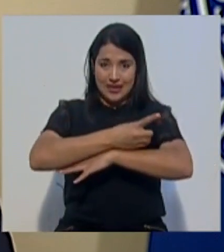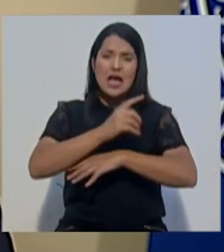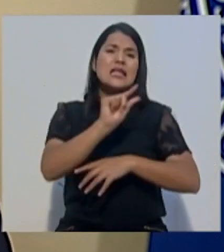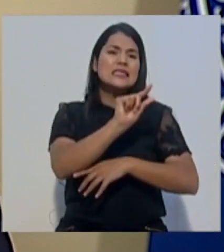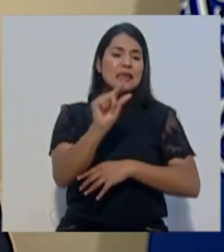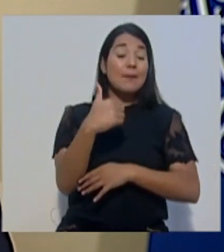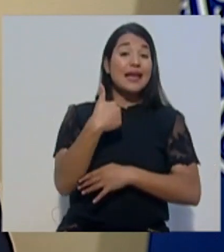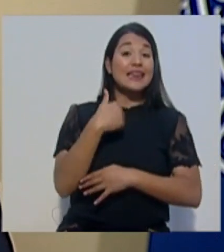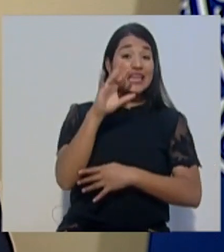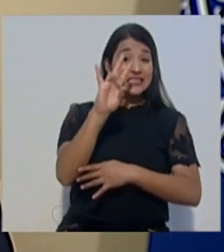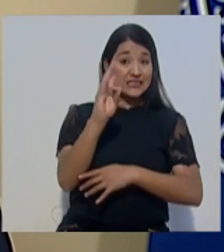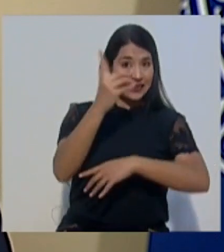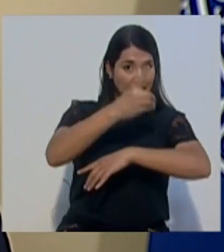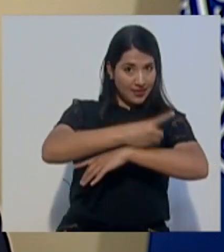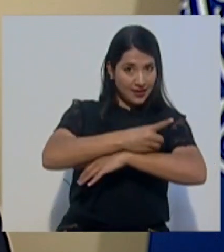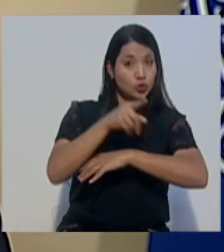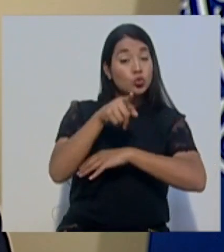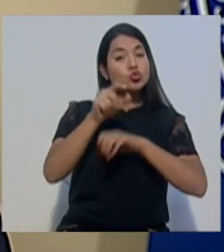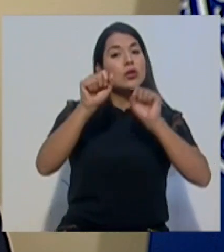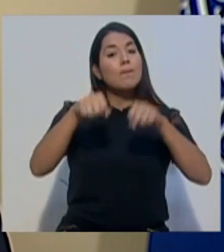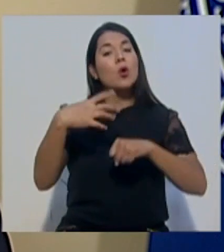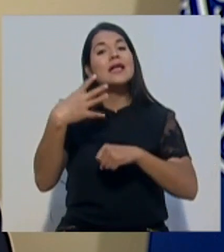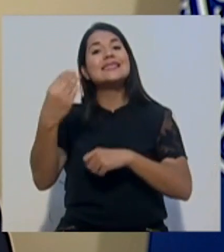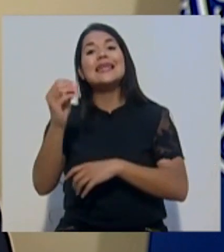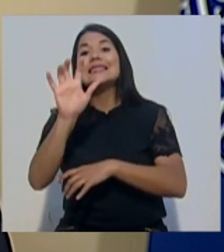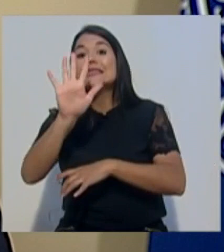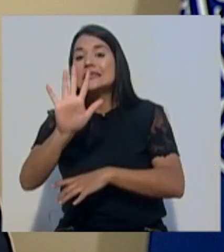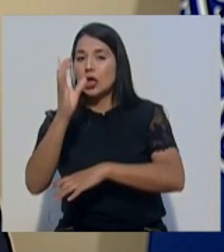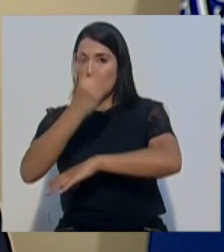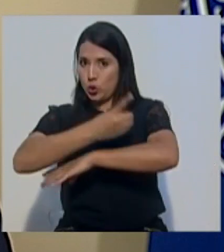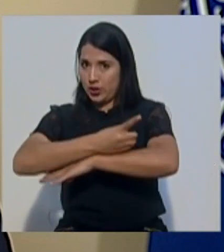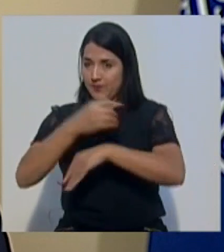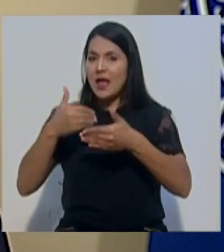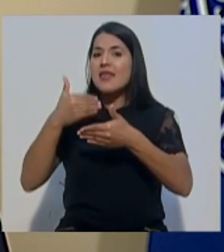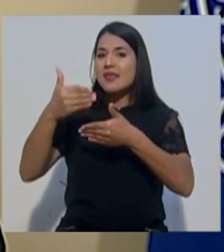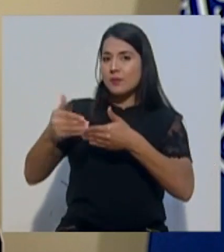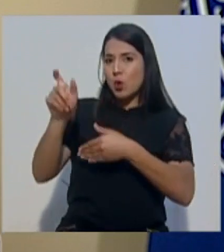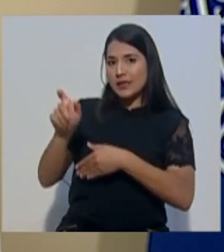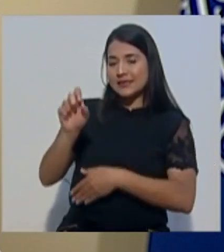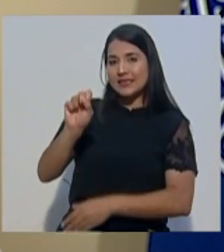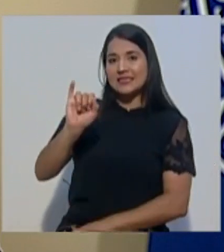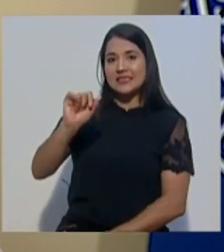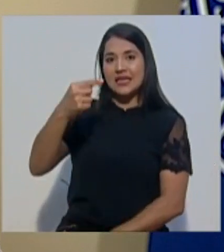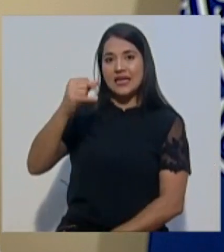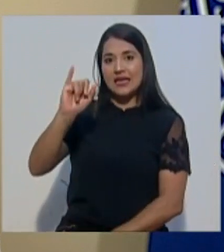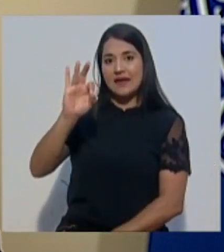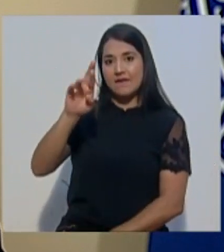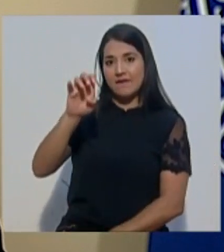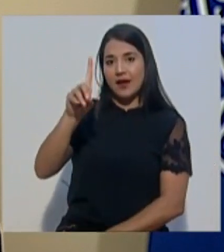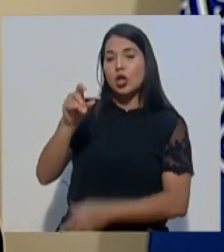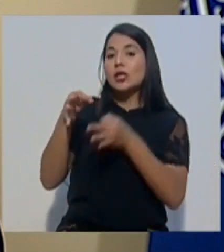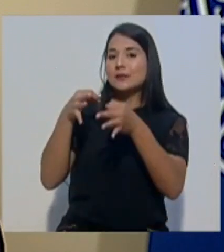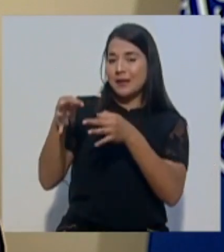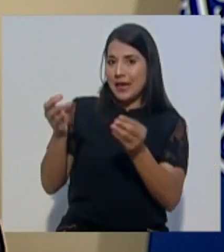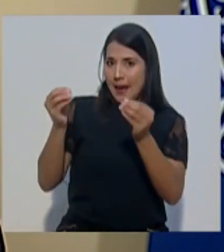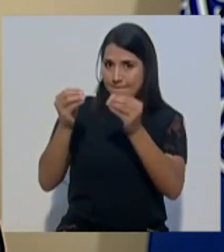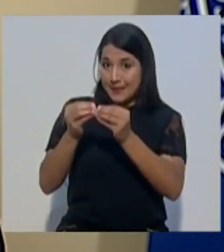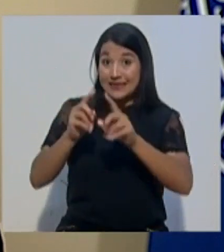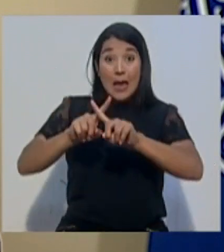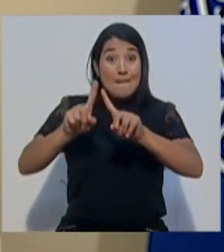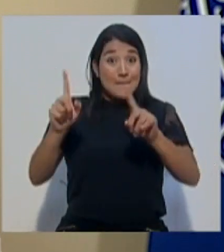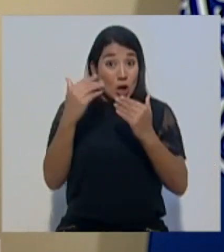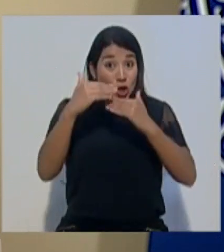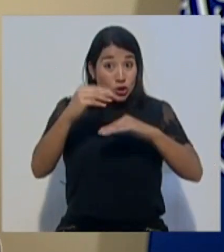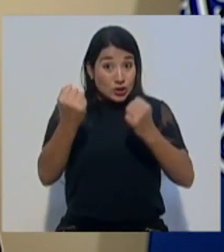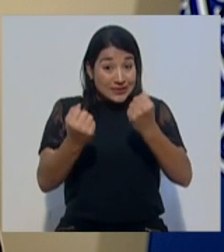que detallará don Sigifredo. Pero la restricción vehicular será la misma en todo el